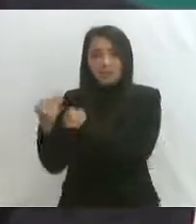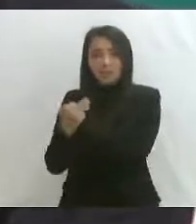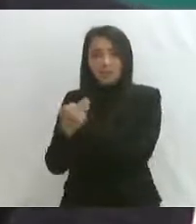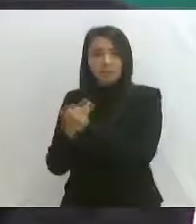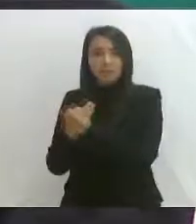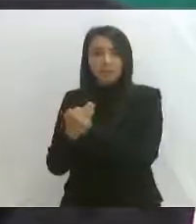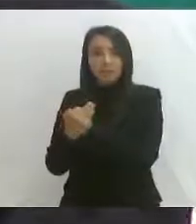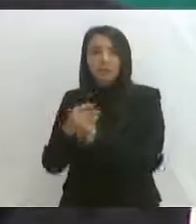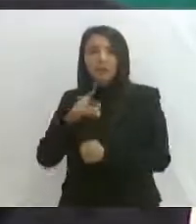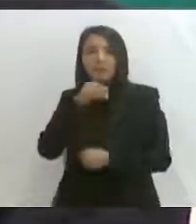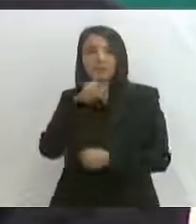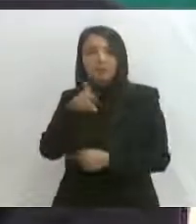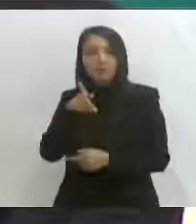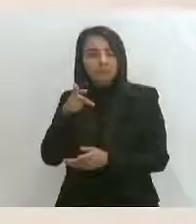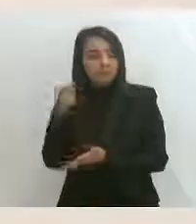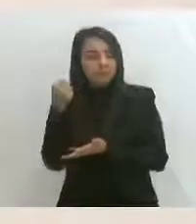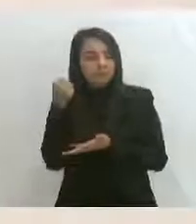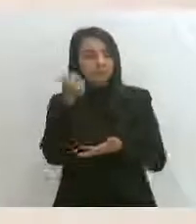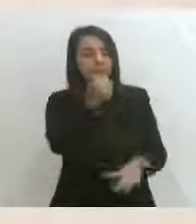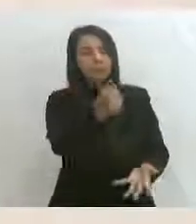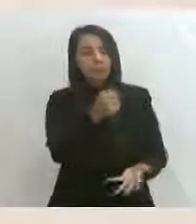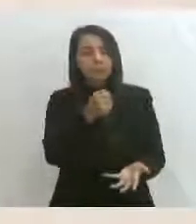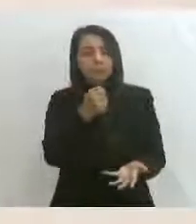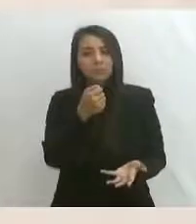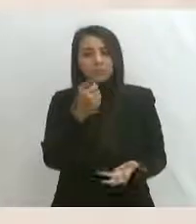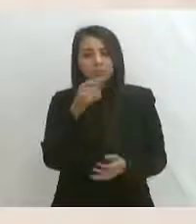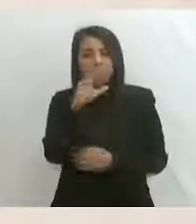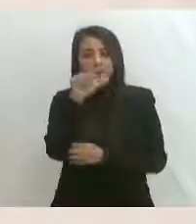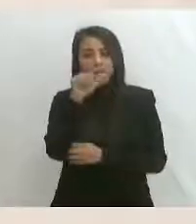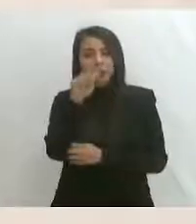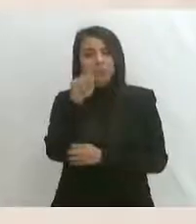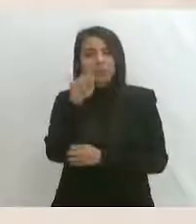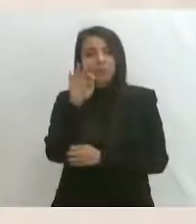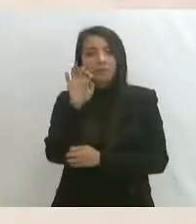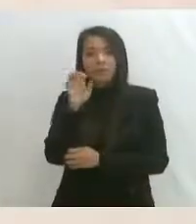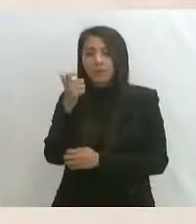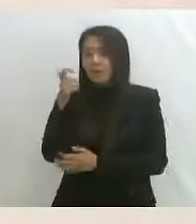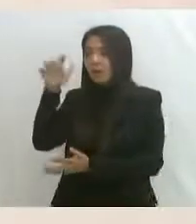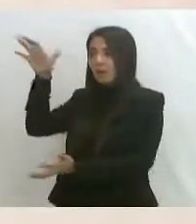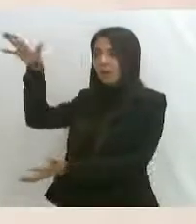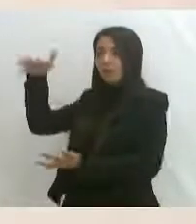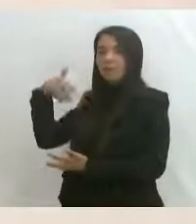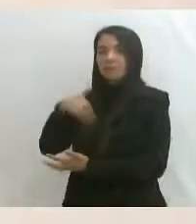le daban de premio Capufe.